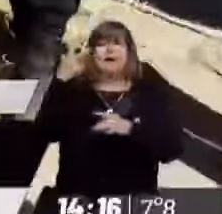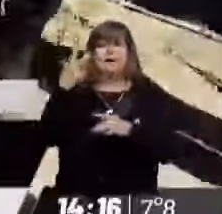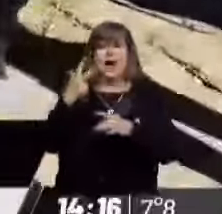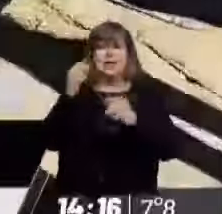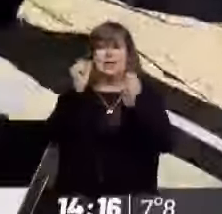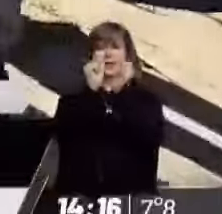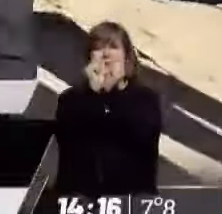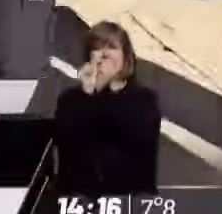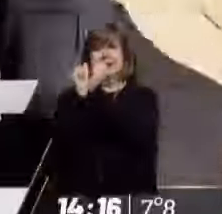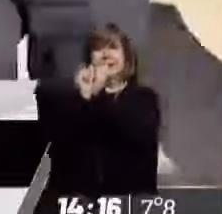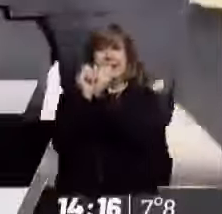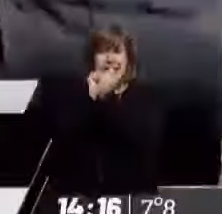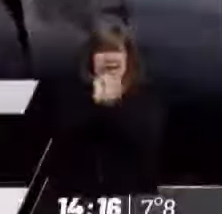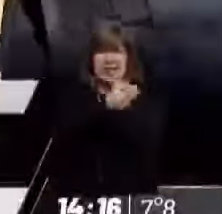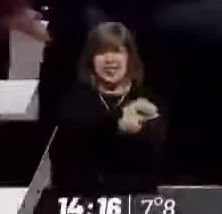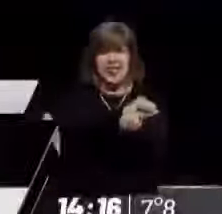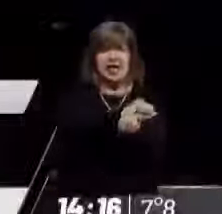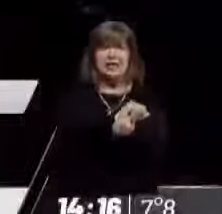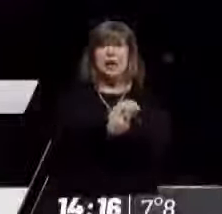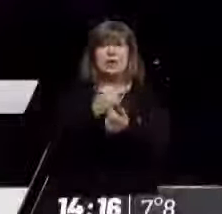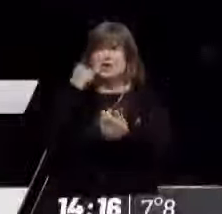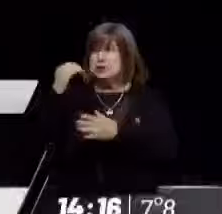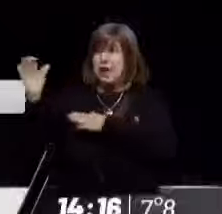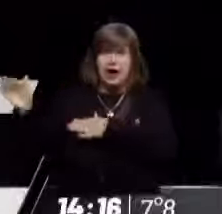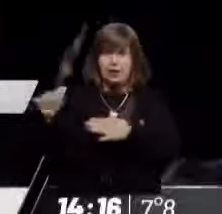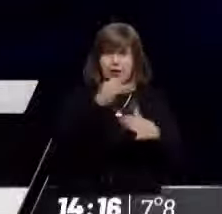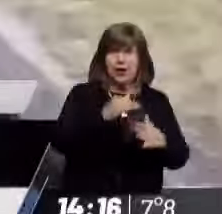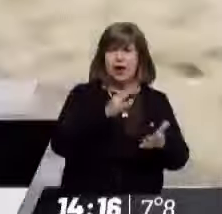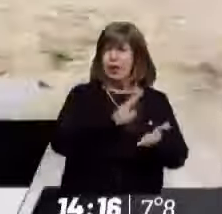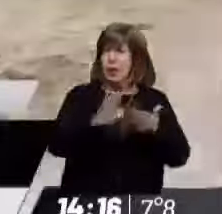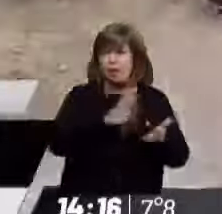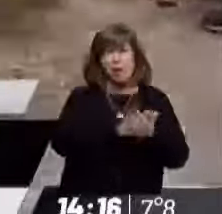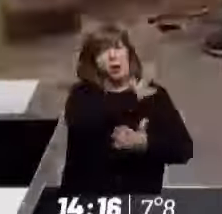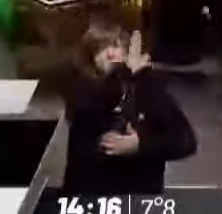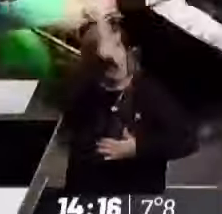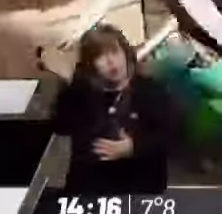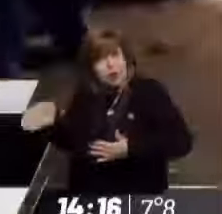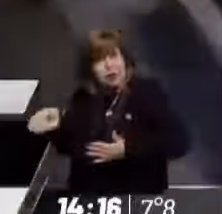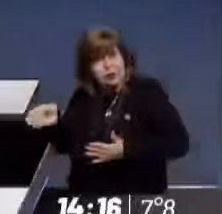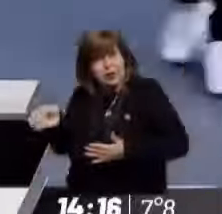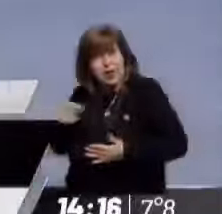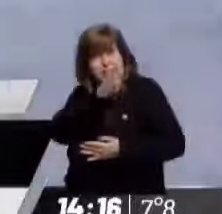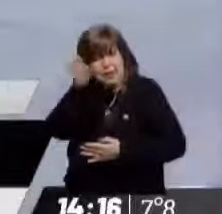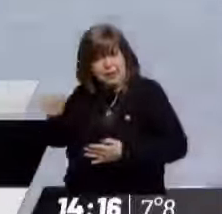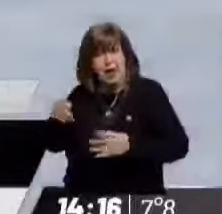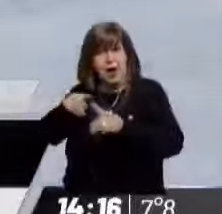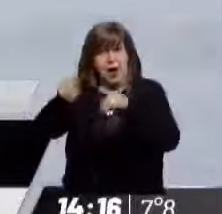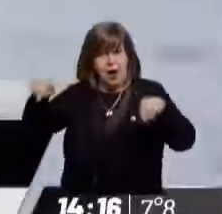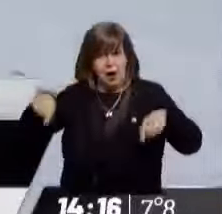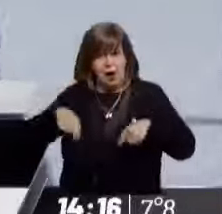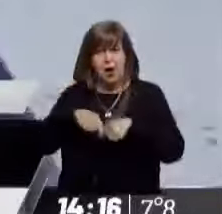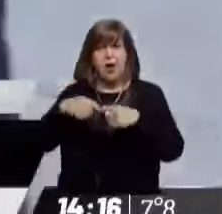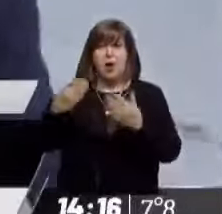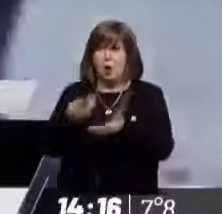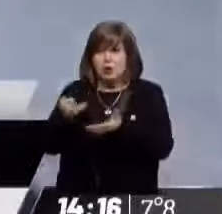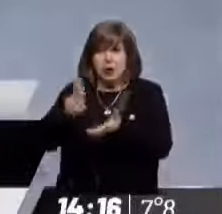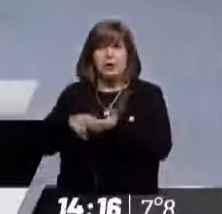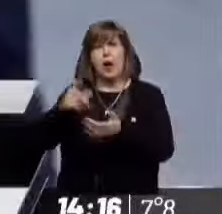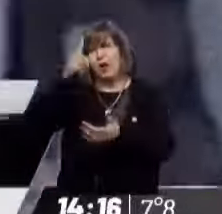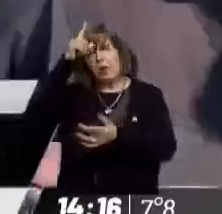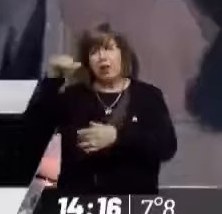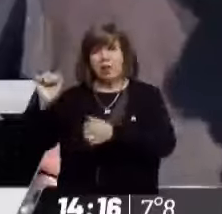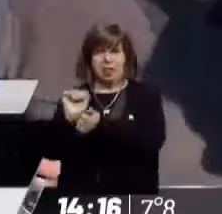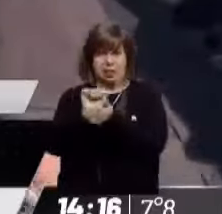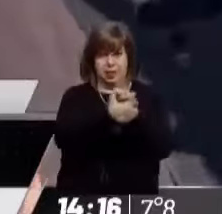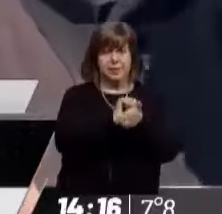estaban muy reticentes a salir y que volvieron a ingresar al predio escuchamos la nota